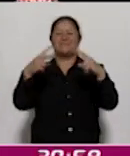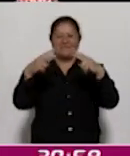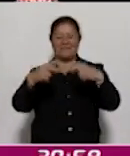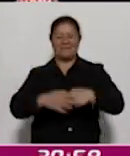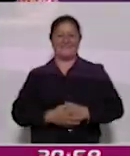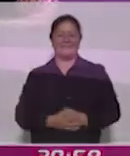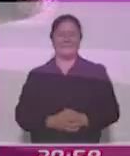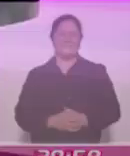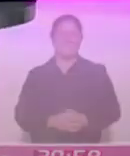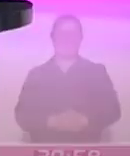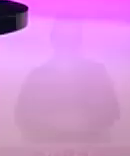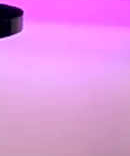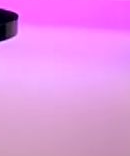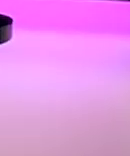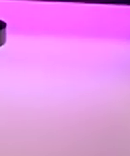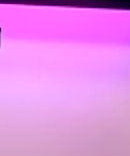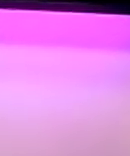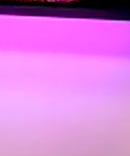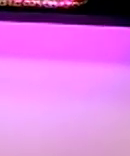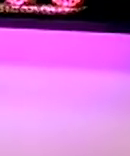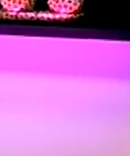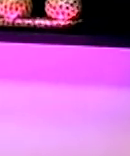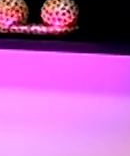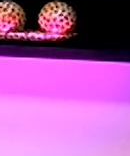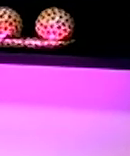¡Gracias!